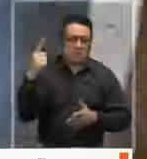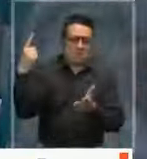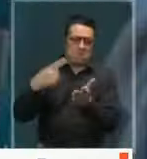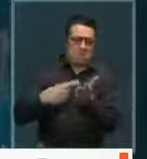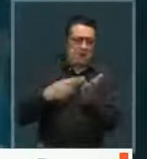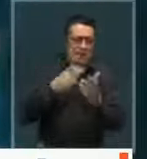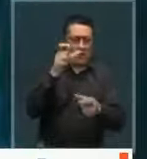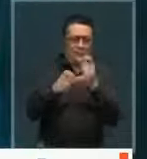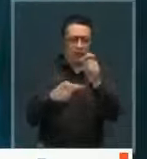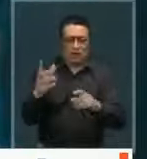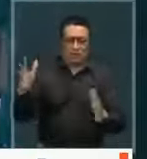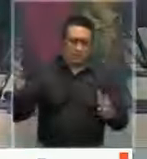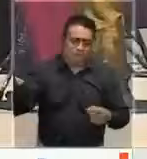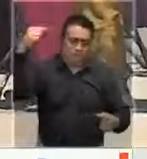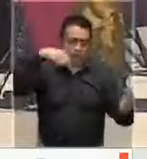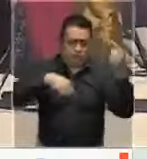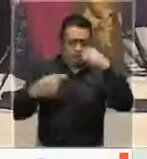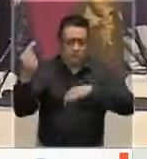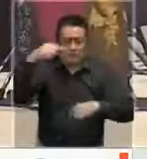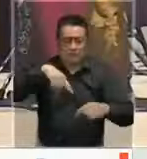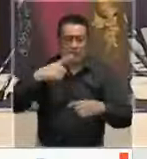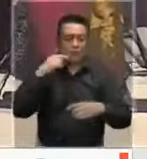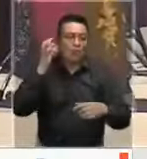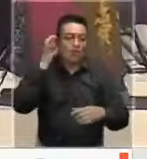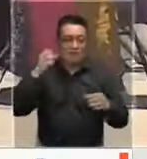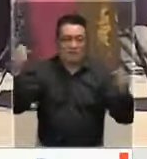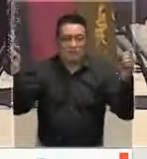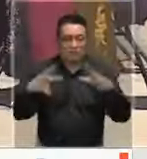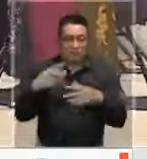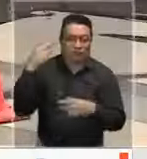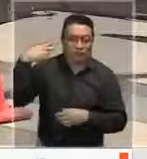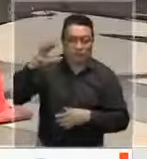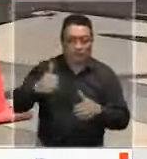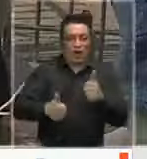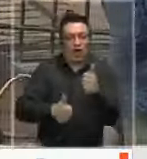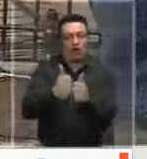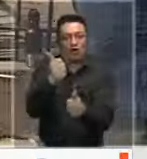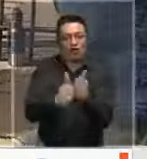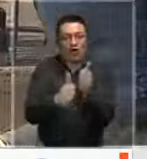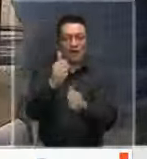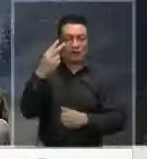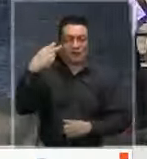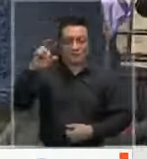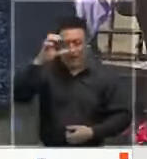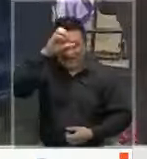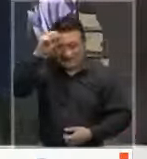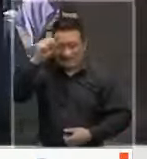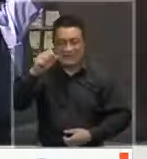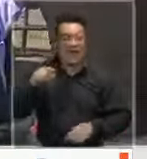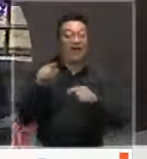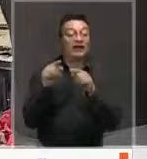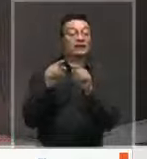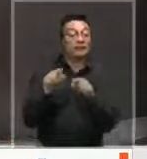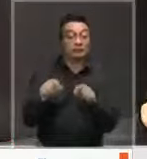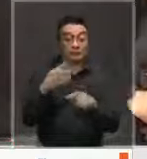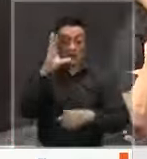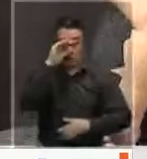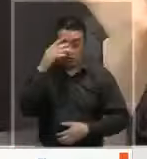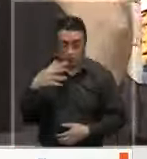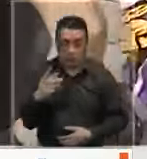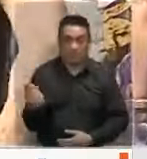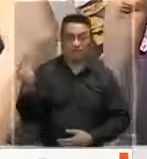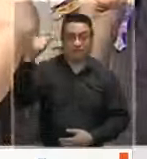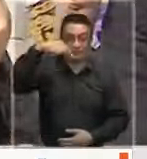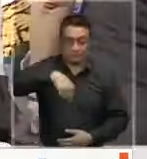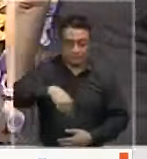llegado para esperar a la sanadora del Rosario. Hablamos de Leda Bergonzi. Son personas que han llegado durante la noche de ayer, llegaron